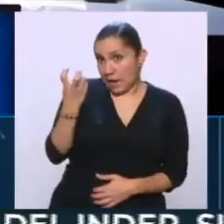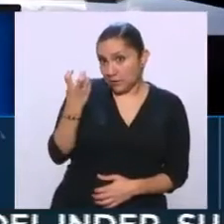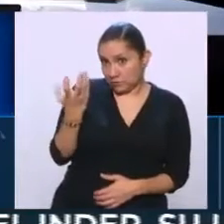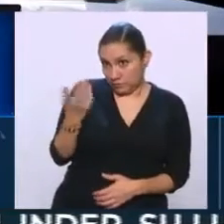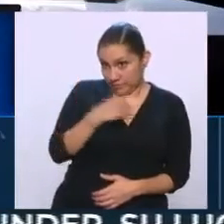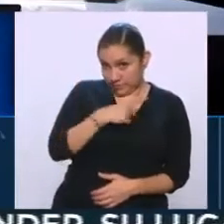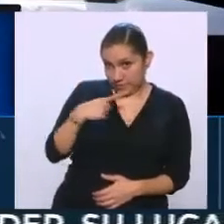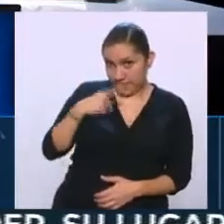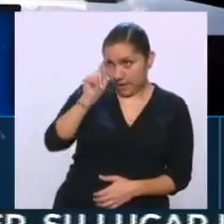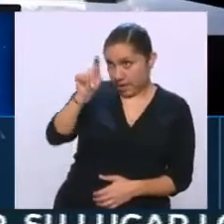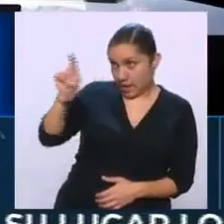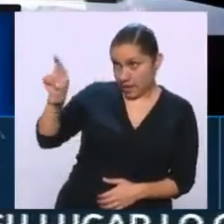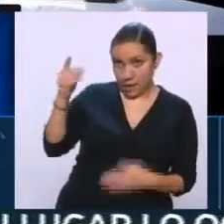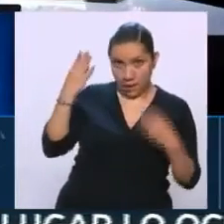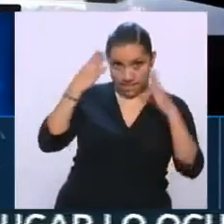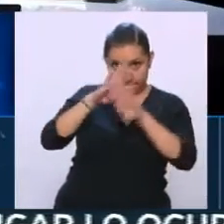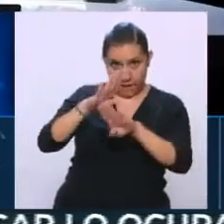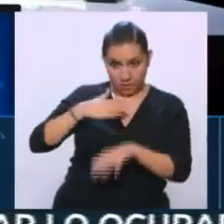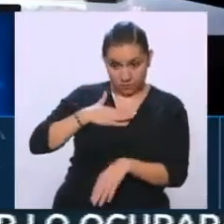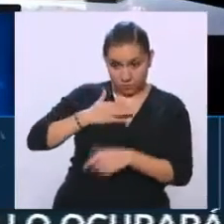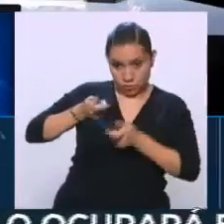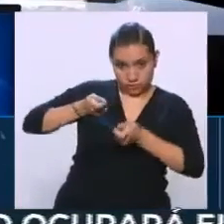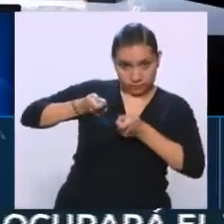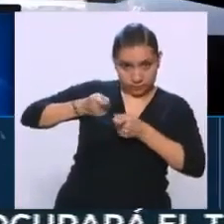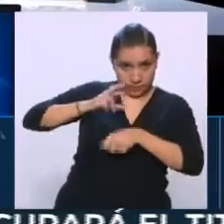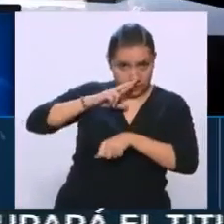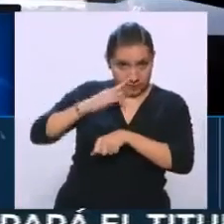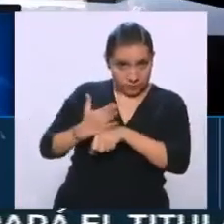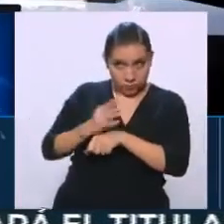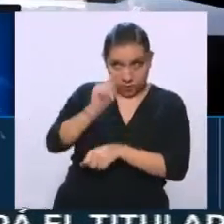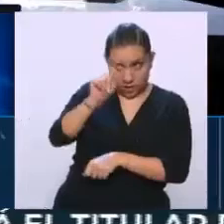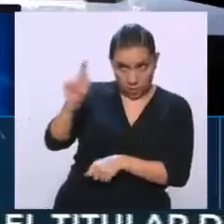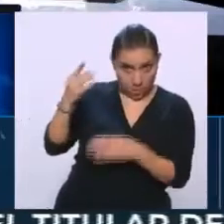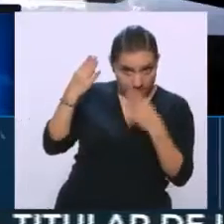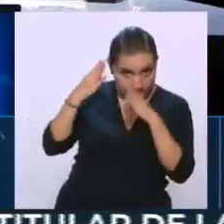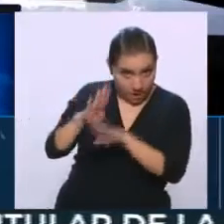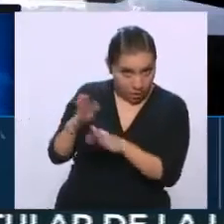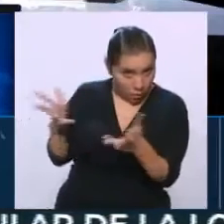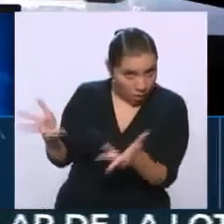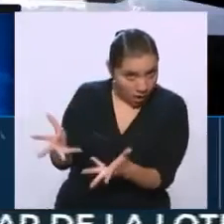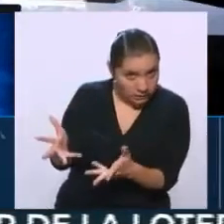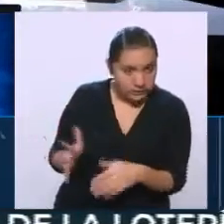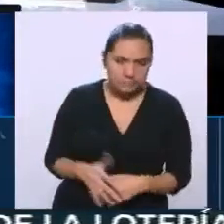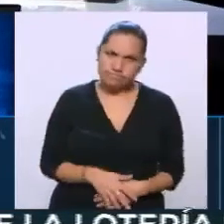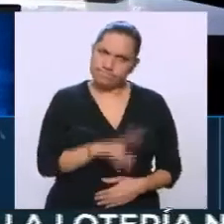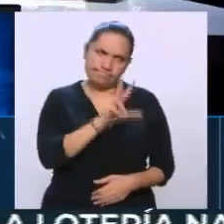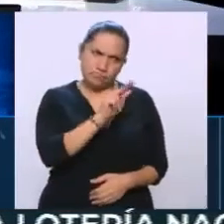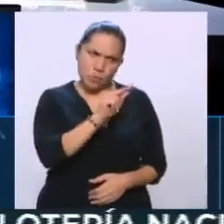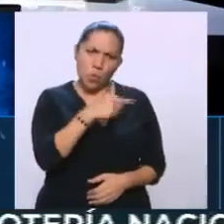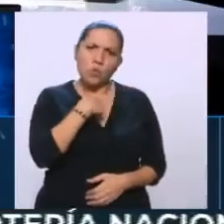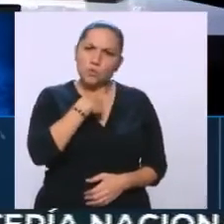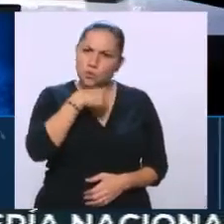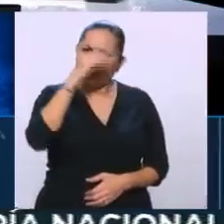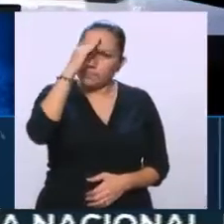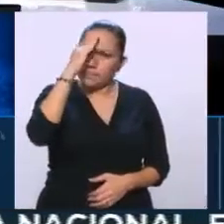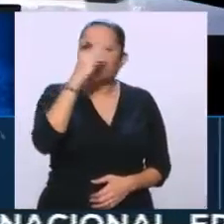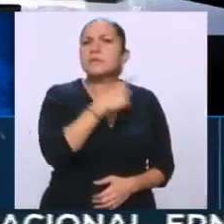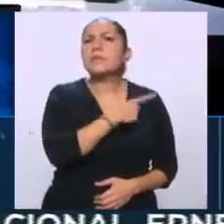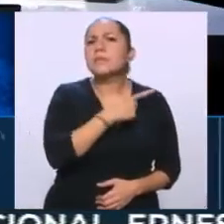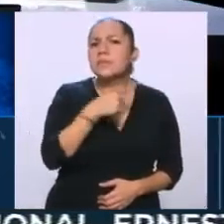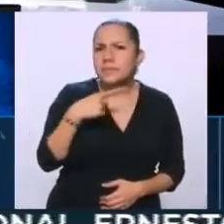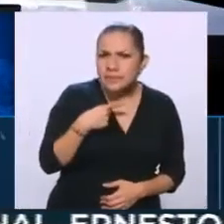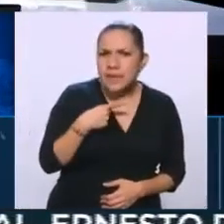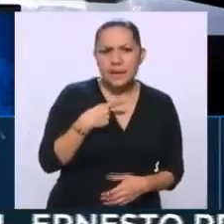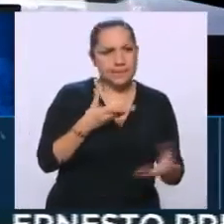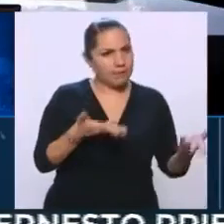ellas? No, yo creo que es compartido, por supuesto. Tiene que haber por supuesto, una